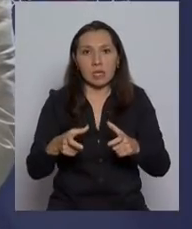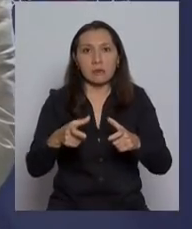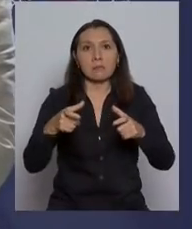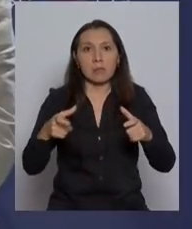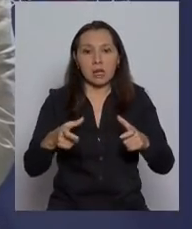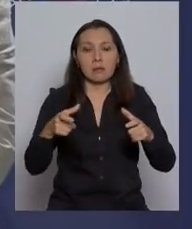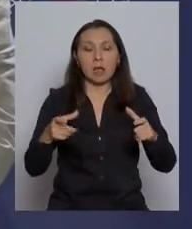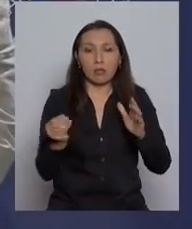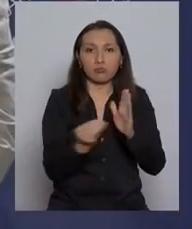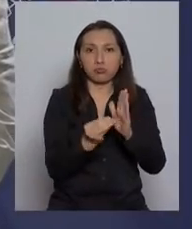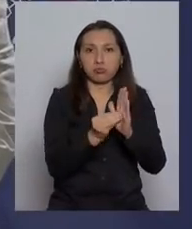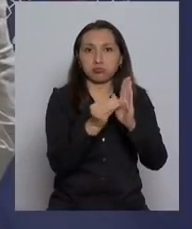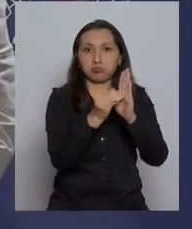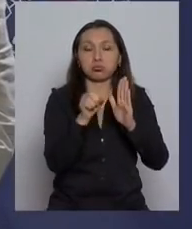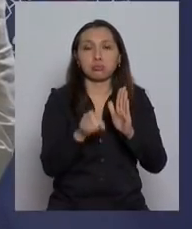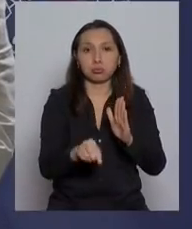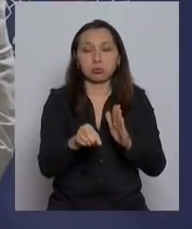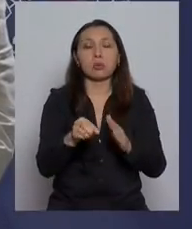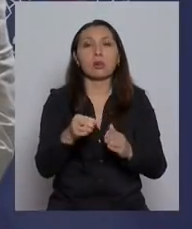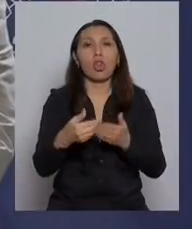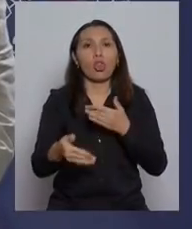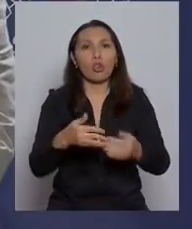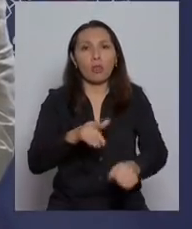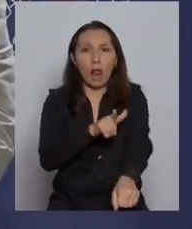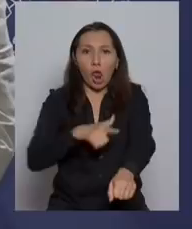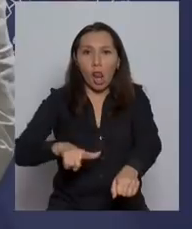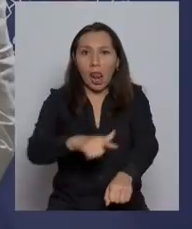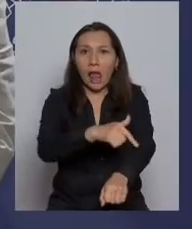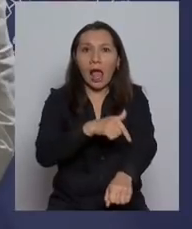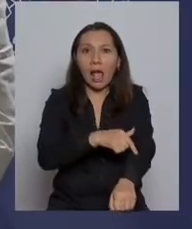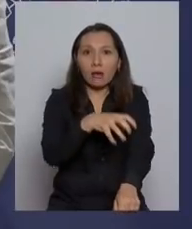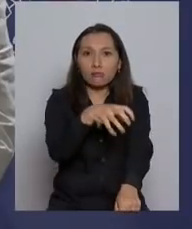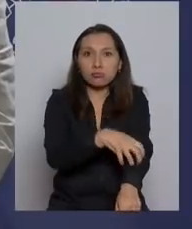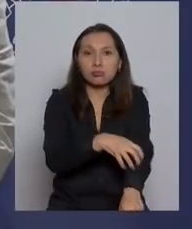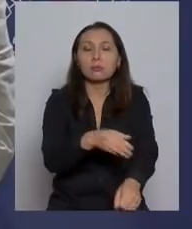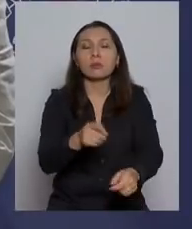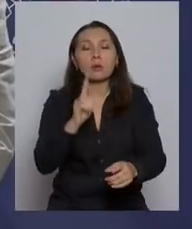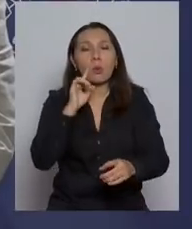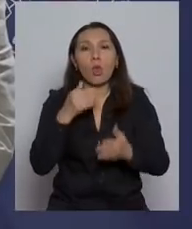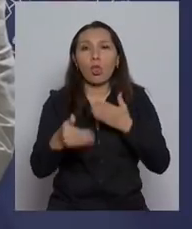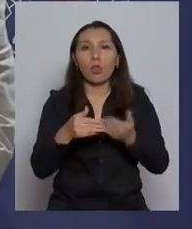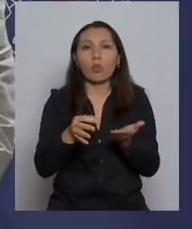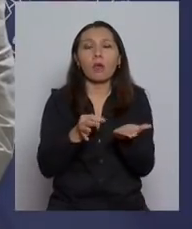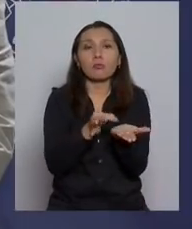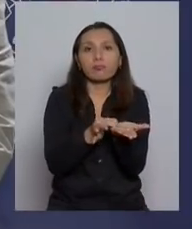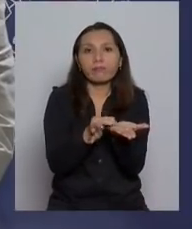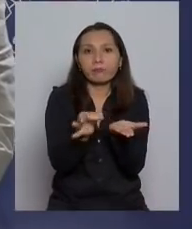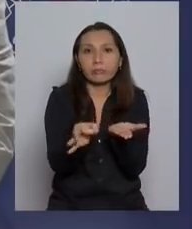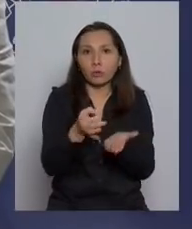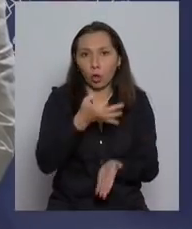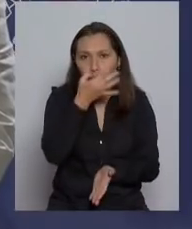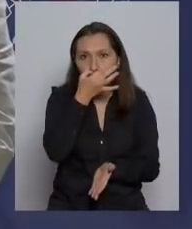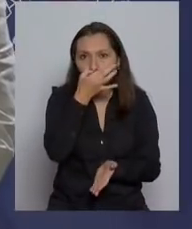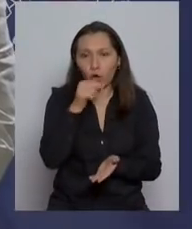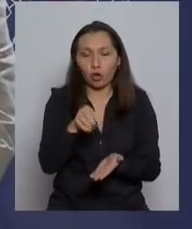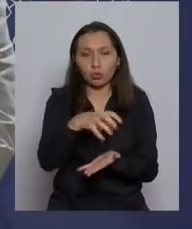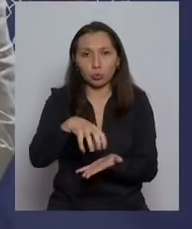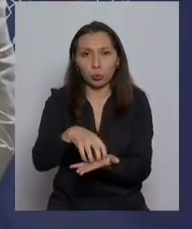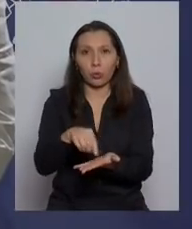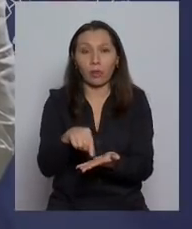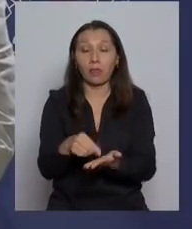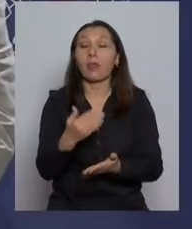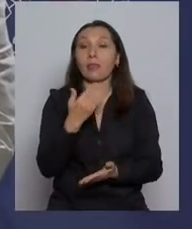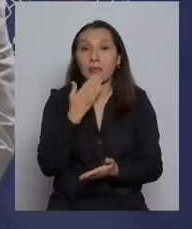que se ha registrado en la región de Los Lagos, particularmente en la ciudad de Osorno, y